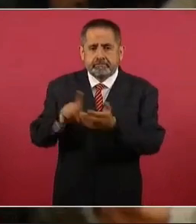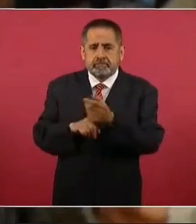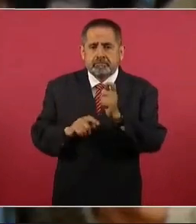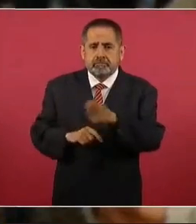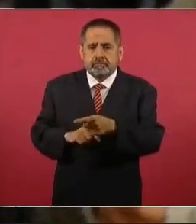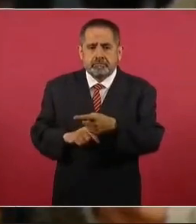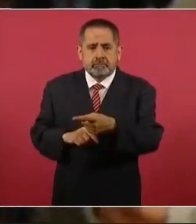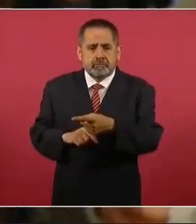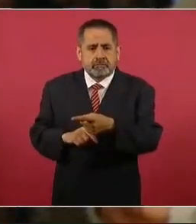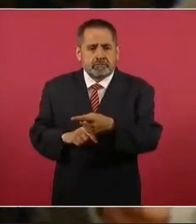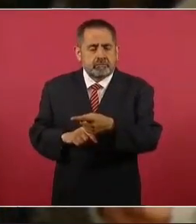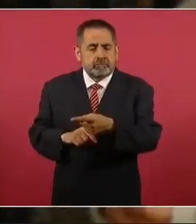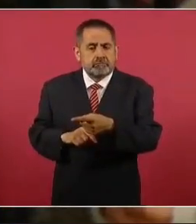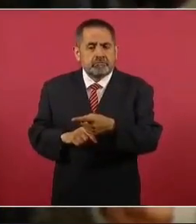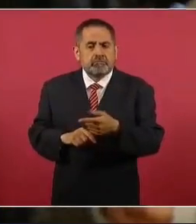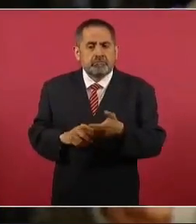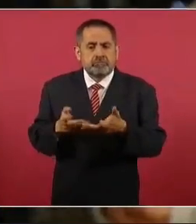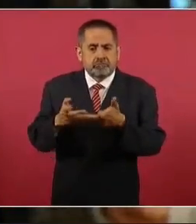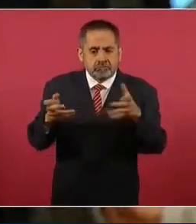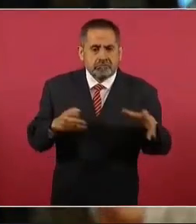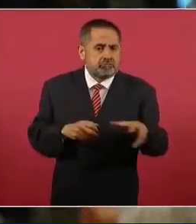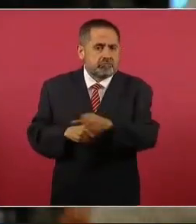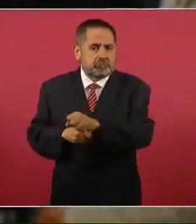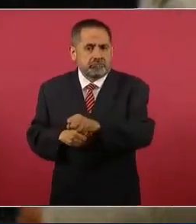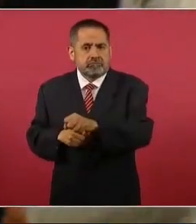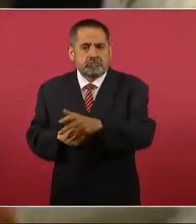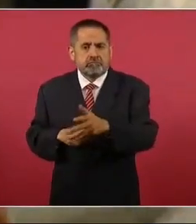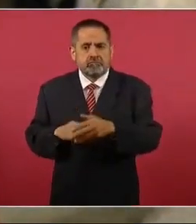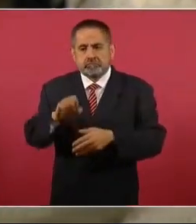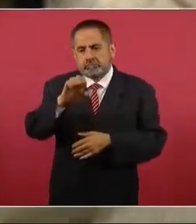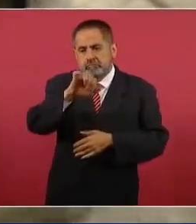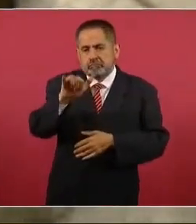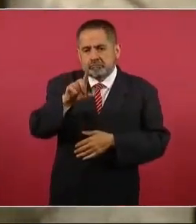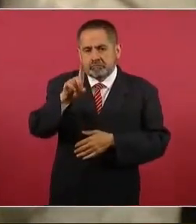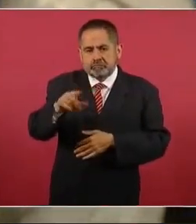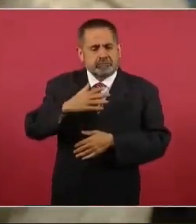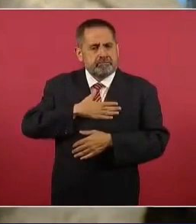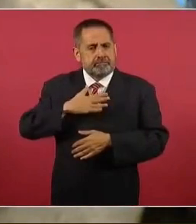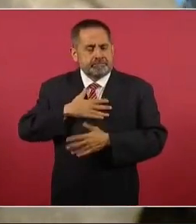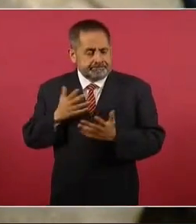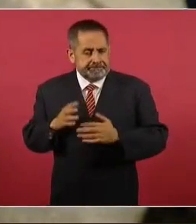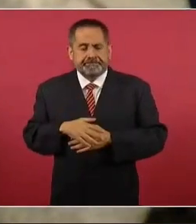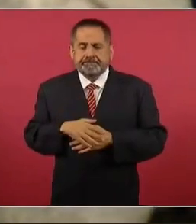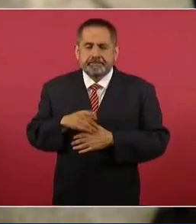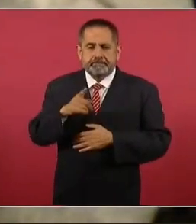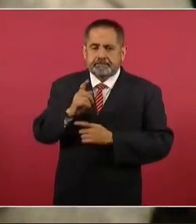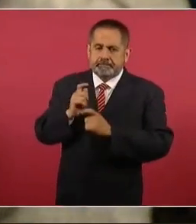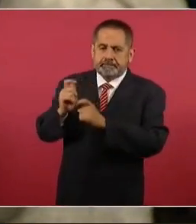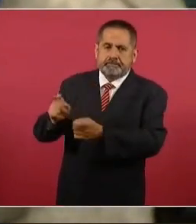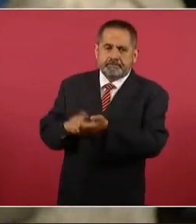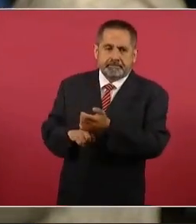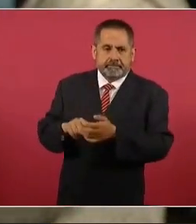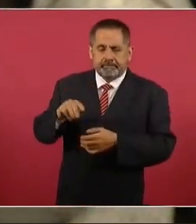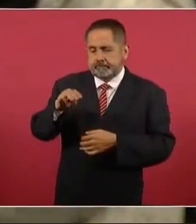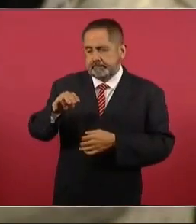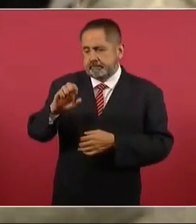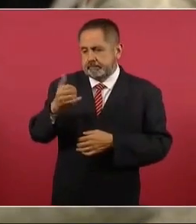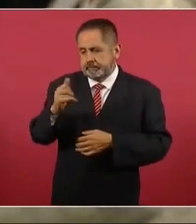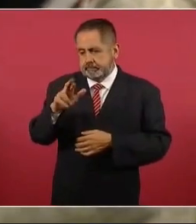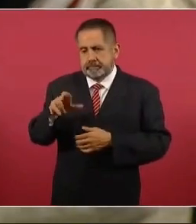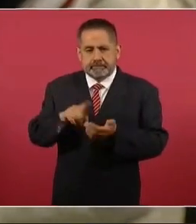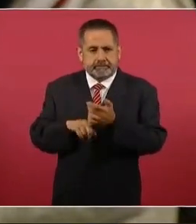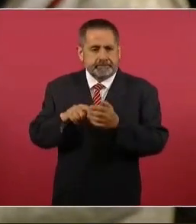determinado pues los han reclamado los ejidos. Usted comisionó a Román Meyer de